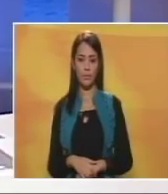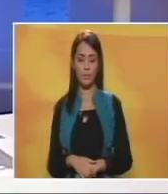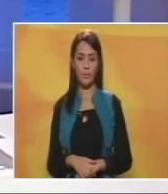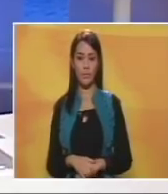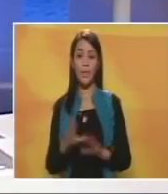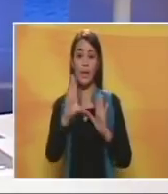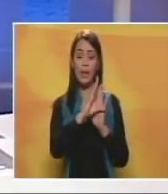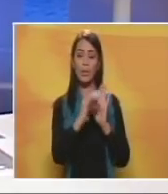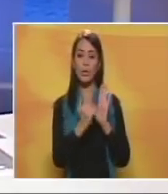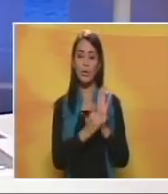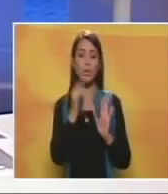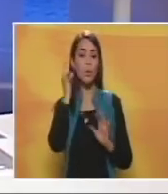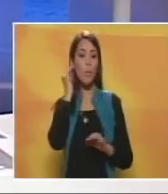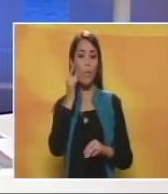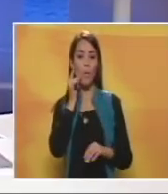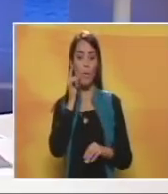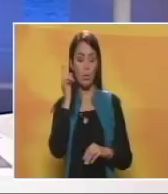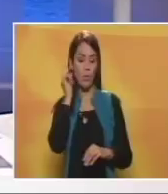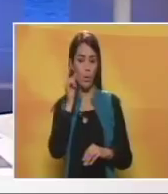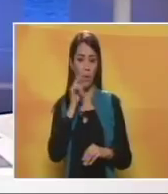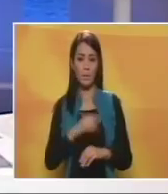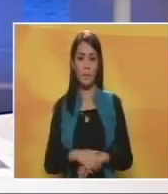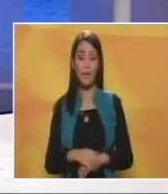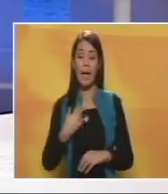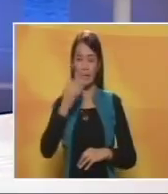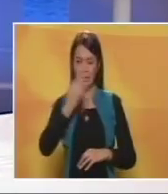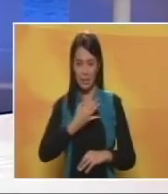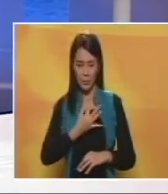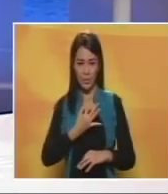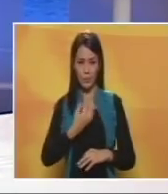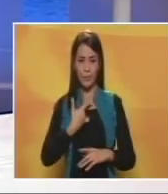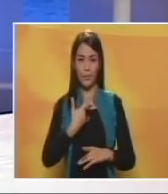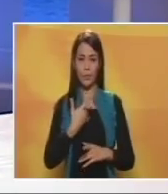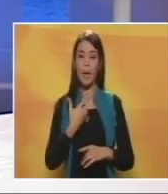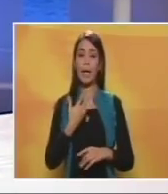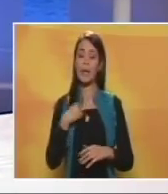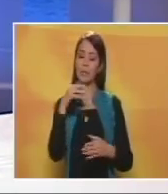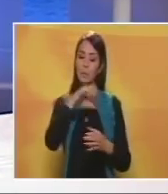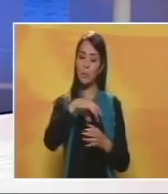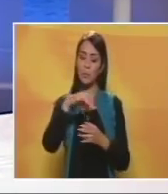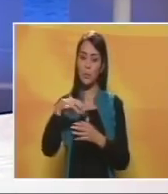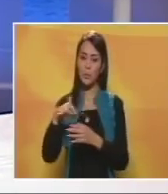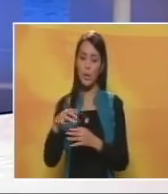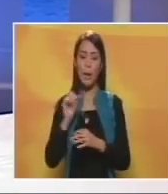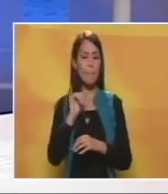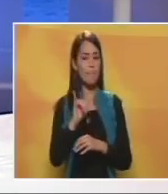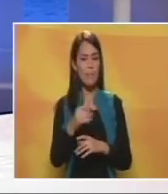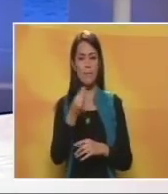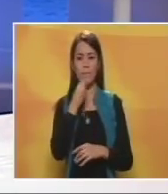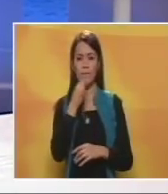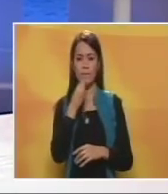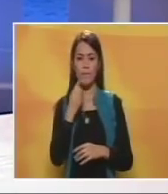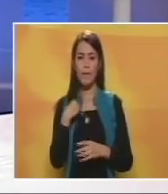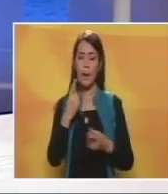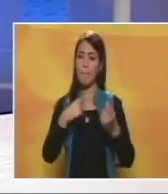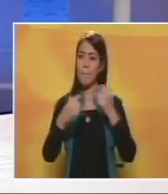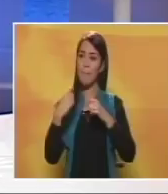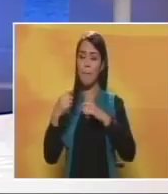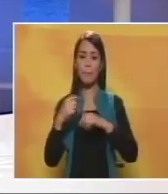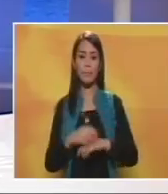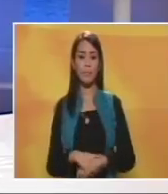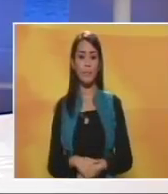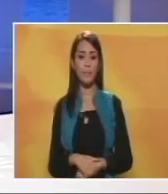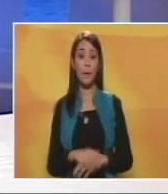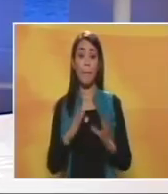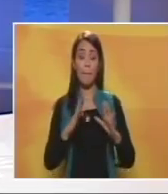La constituyente por el sector campesino y pescador, Emma García, aseguró que si se siembra la misma cantidad de alimentos que se importa para formar las